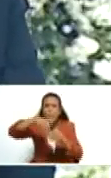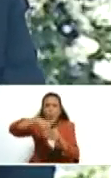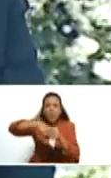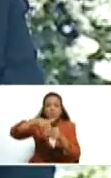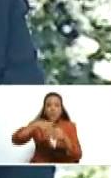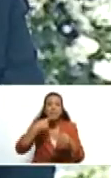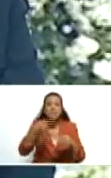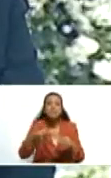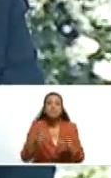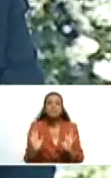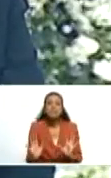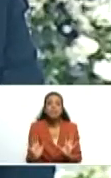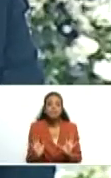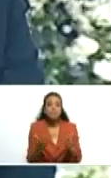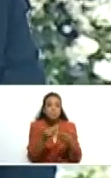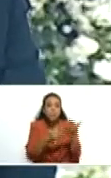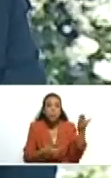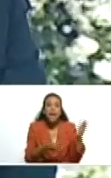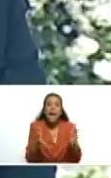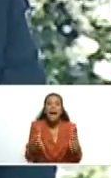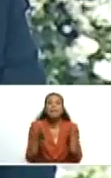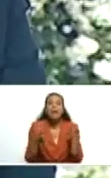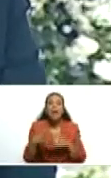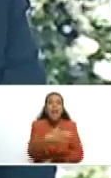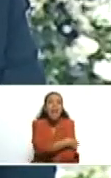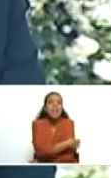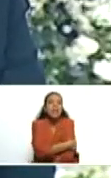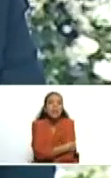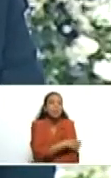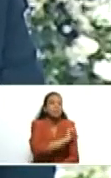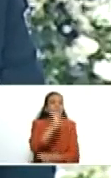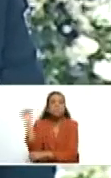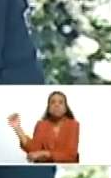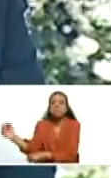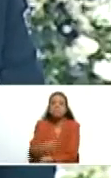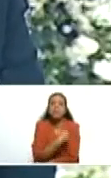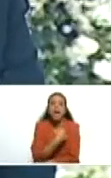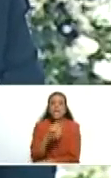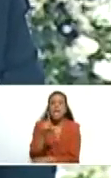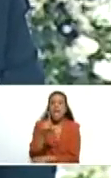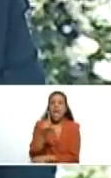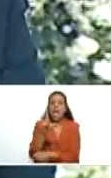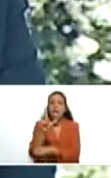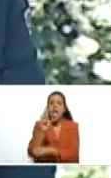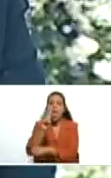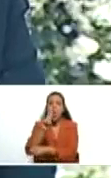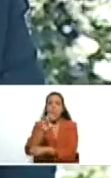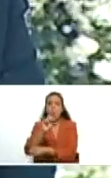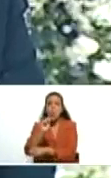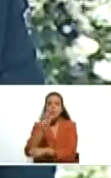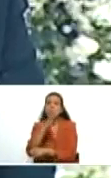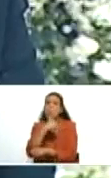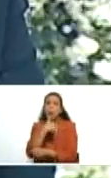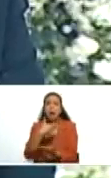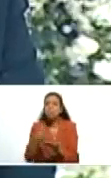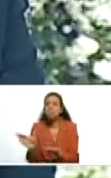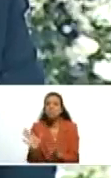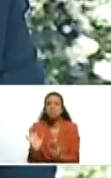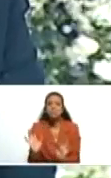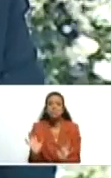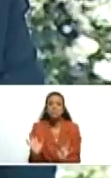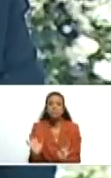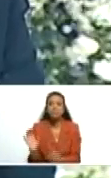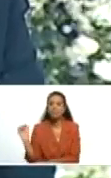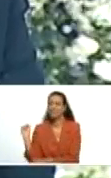lo que siempre dicen, que ganaba la derecha, que lo arrasaban, que Luis Acuña no tiene carisma, que Luis Acuña,